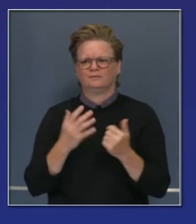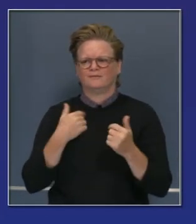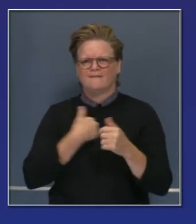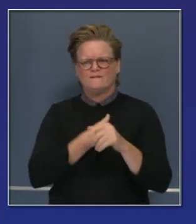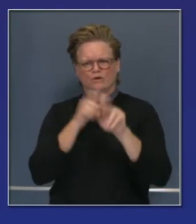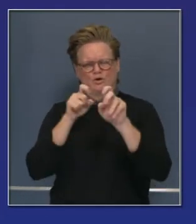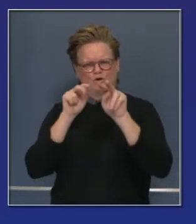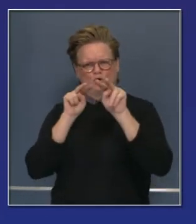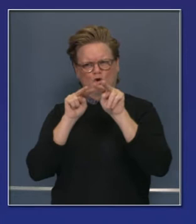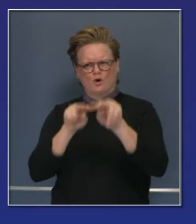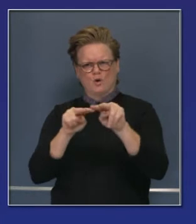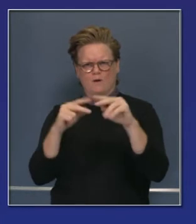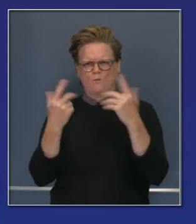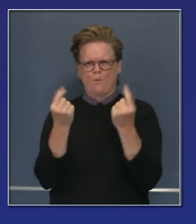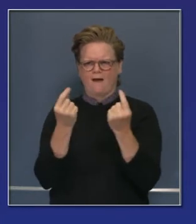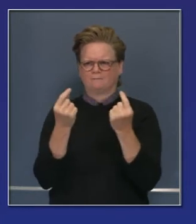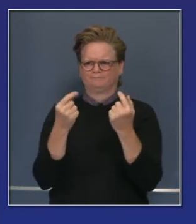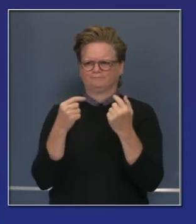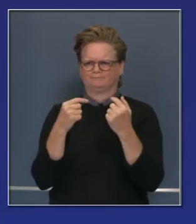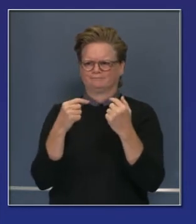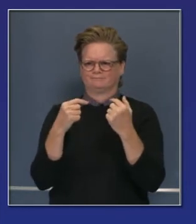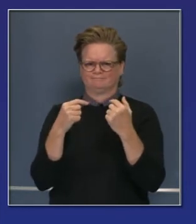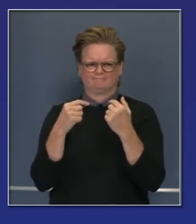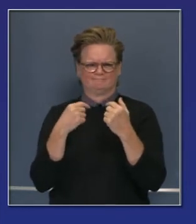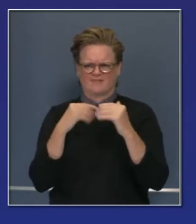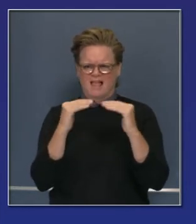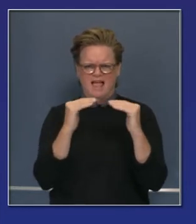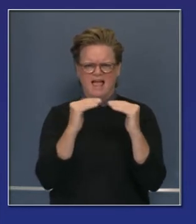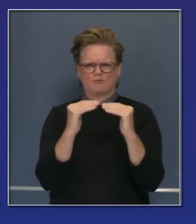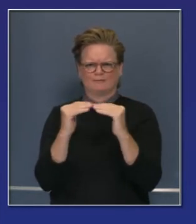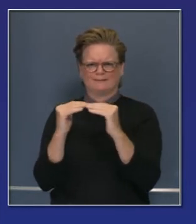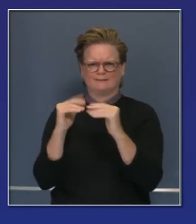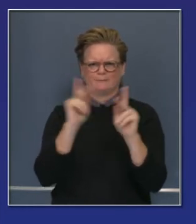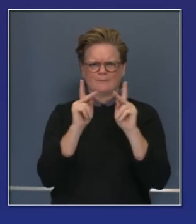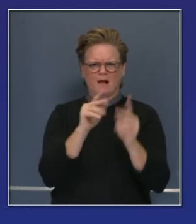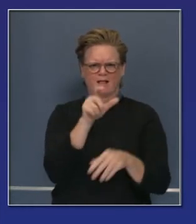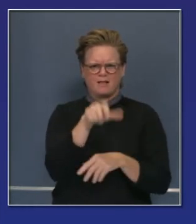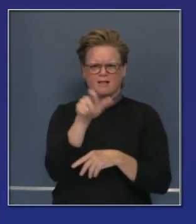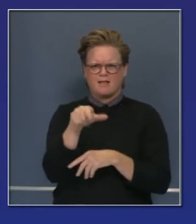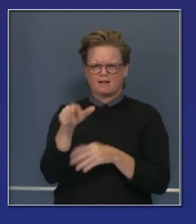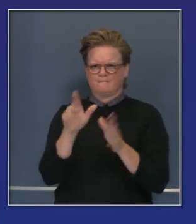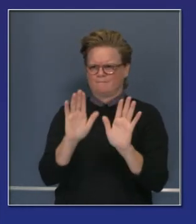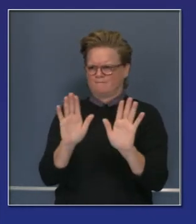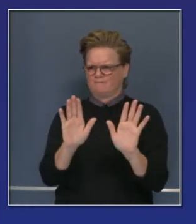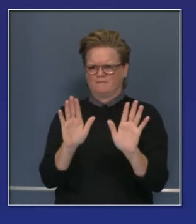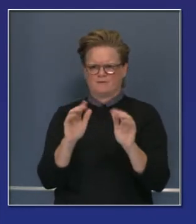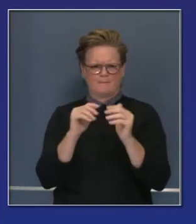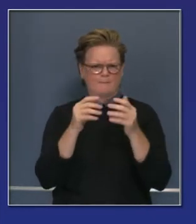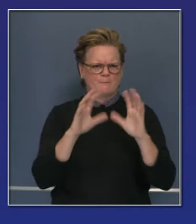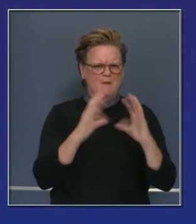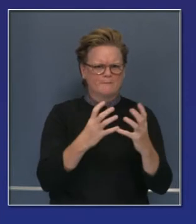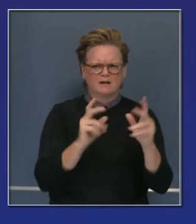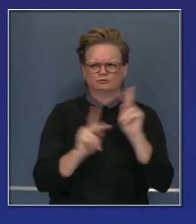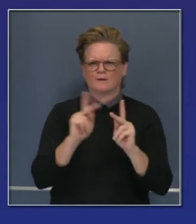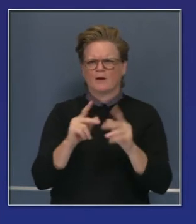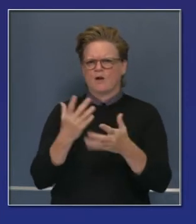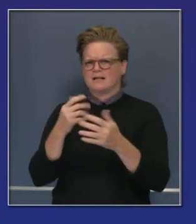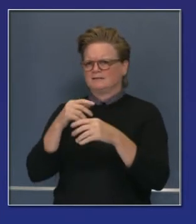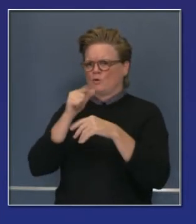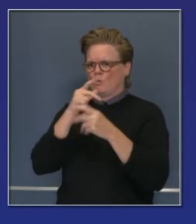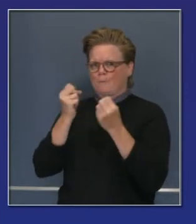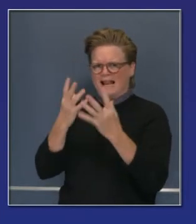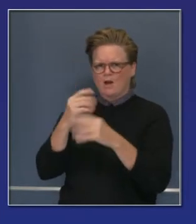siempre concentrándonos en el lente de equidad, de igualdad, cómo afectan las